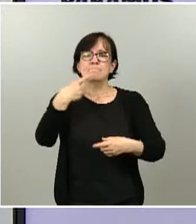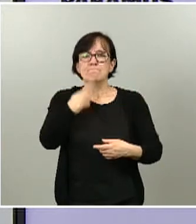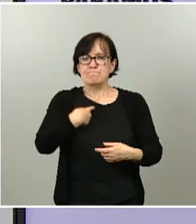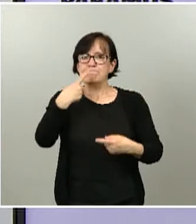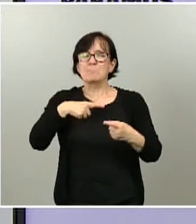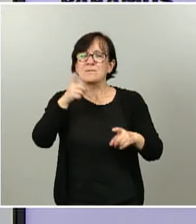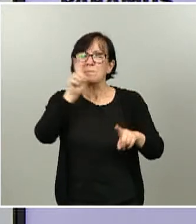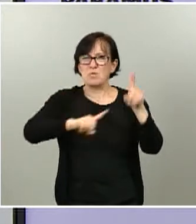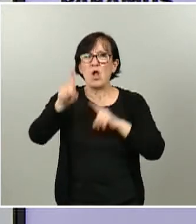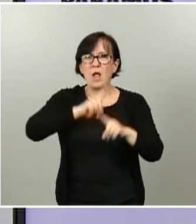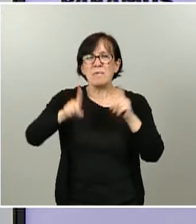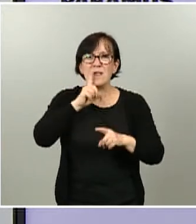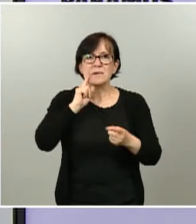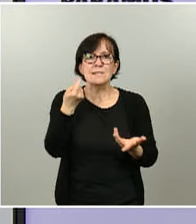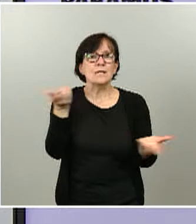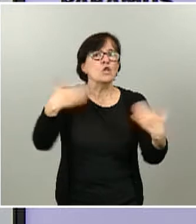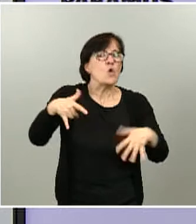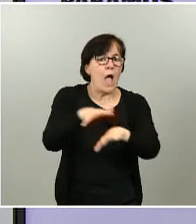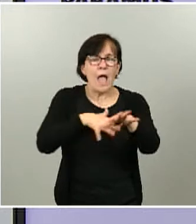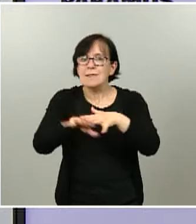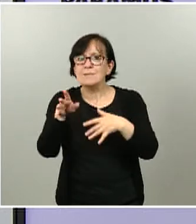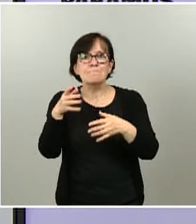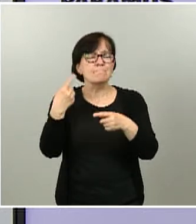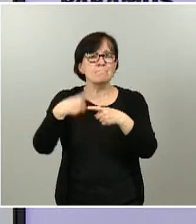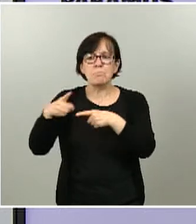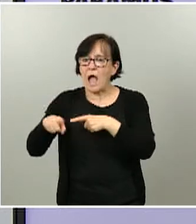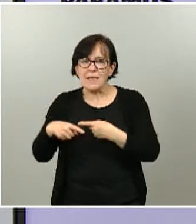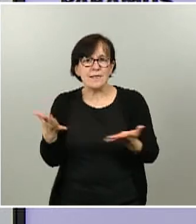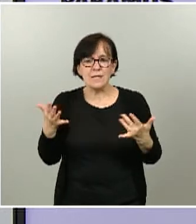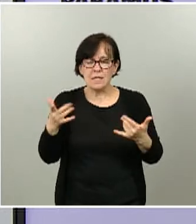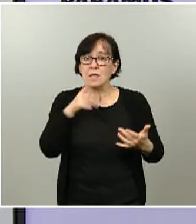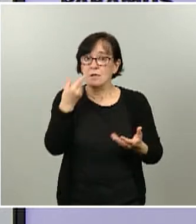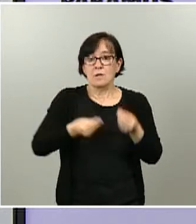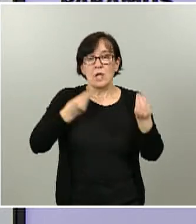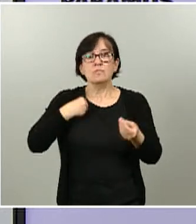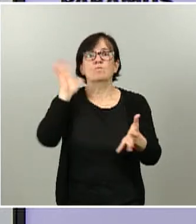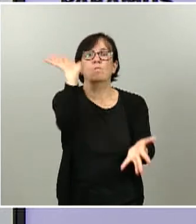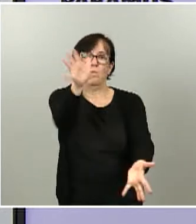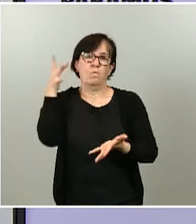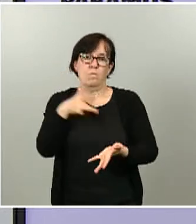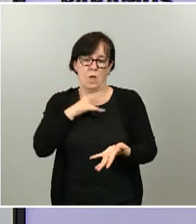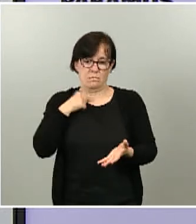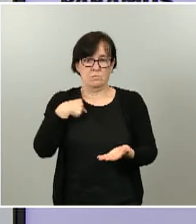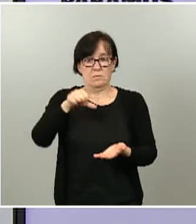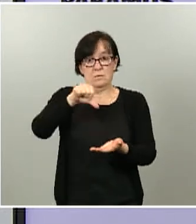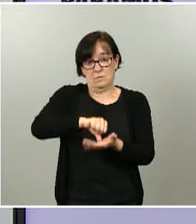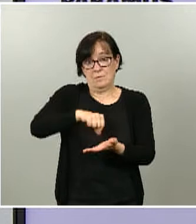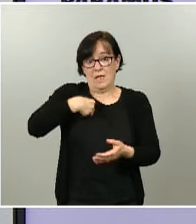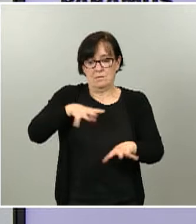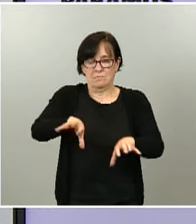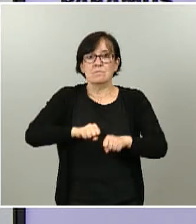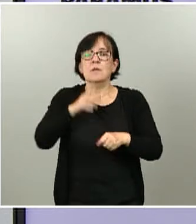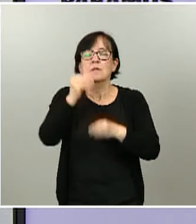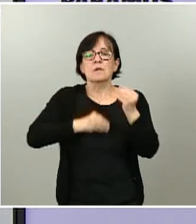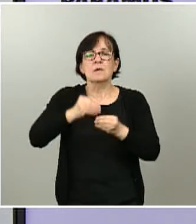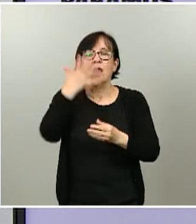dificultades en proveerse de este tipo de material y el Ministerio ha ejecutado una compra centralizada de este material y ha distribuido 5 millones